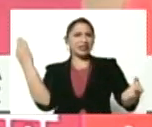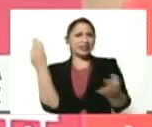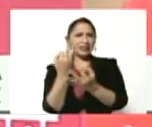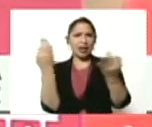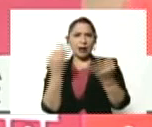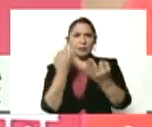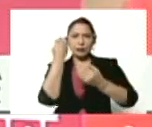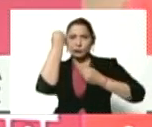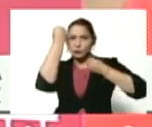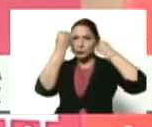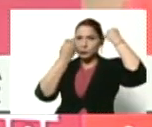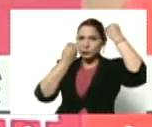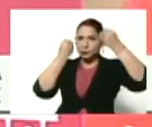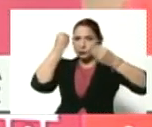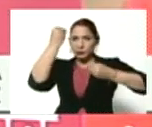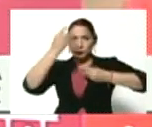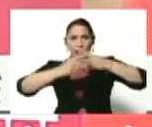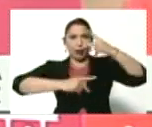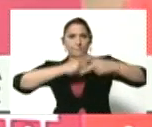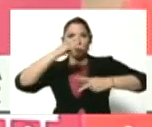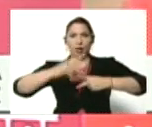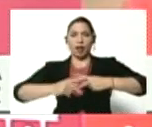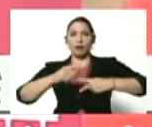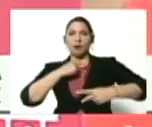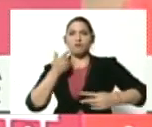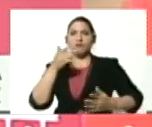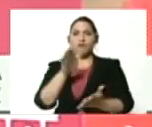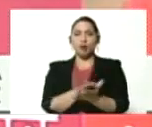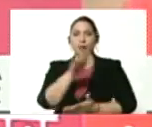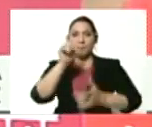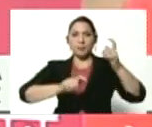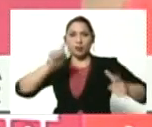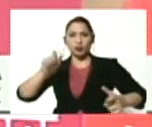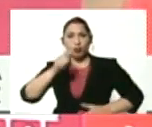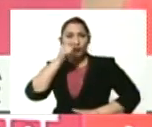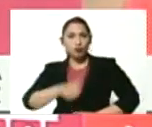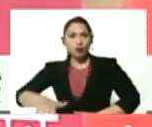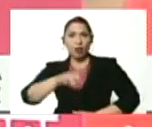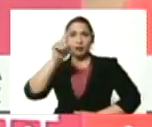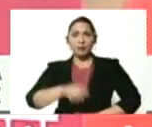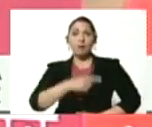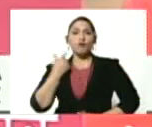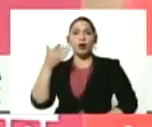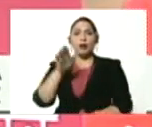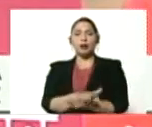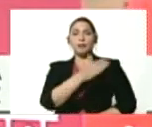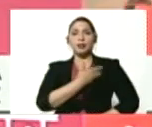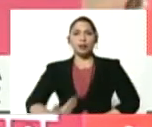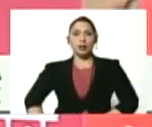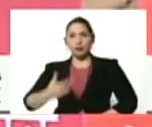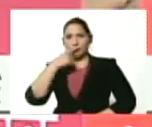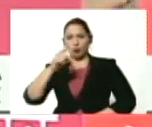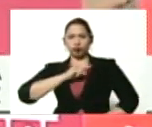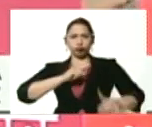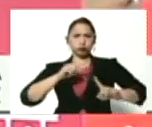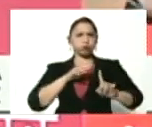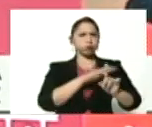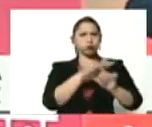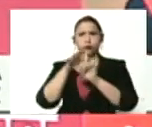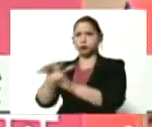los planes de asesinatos de venezolanos, del asesinato del presidente Maduro y de acciones